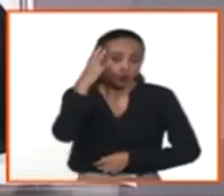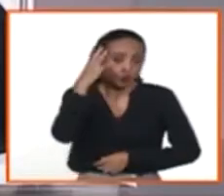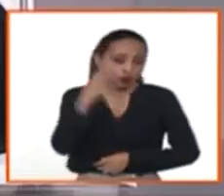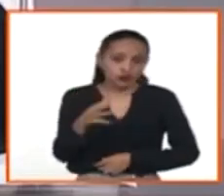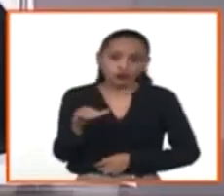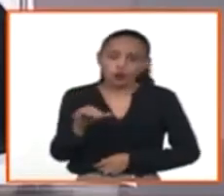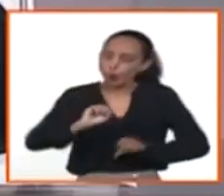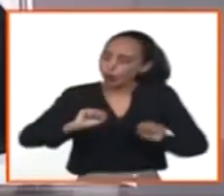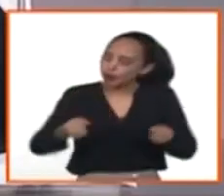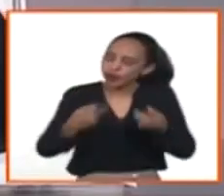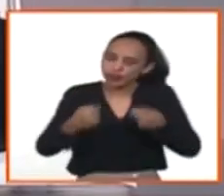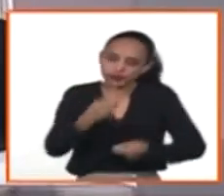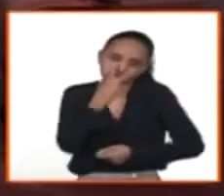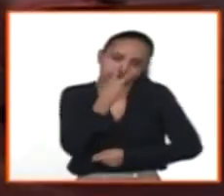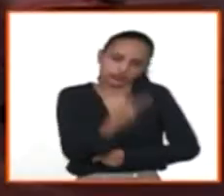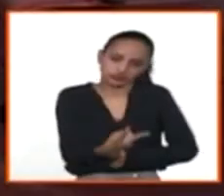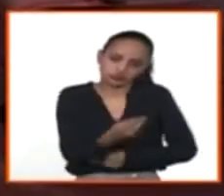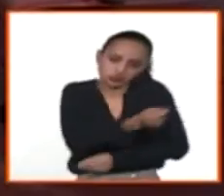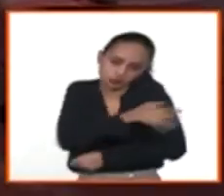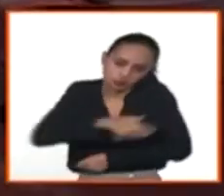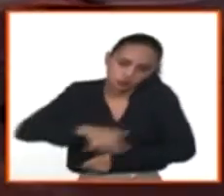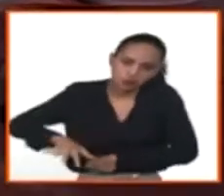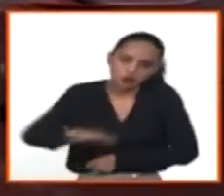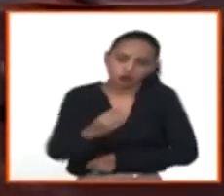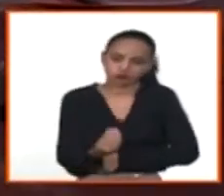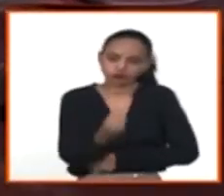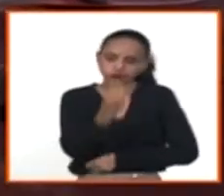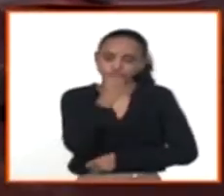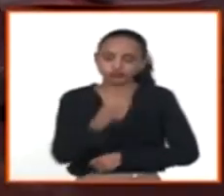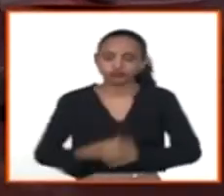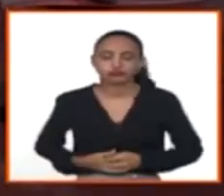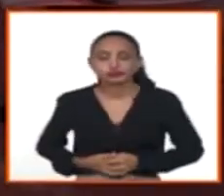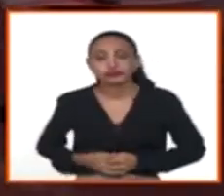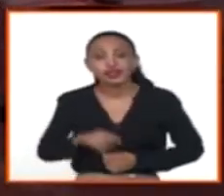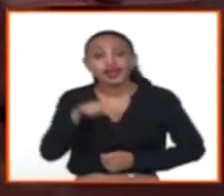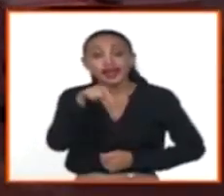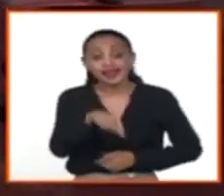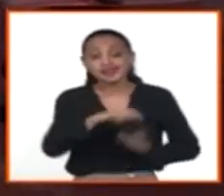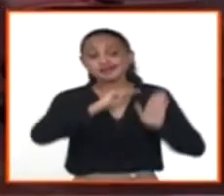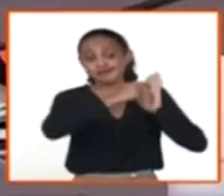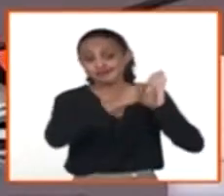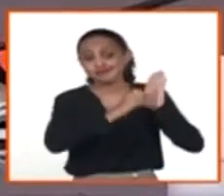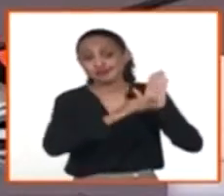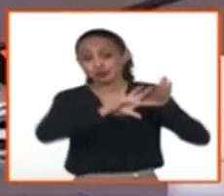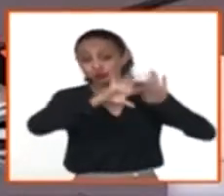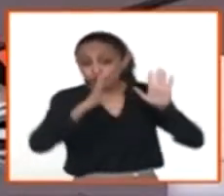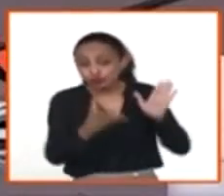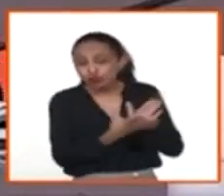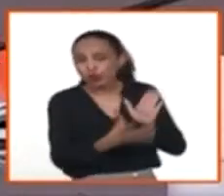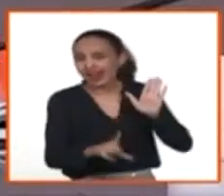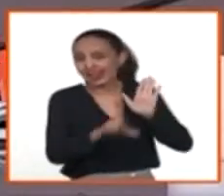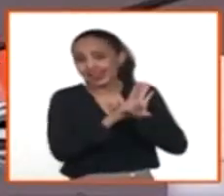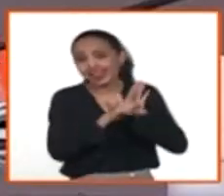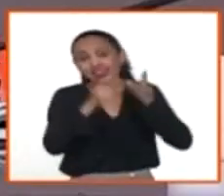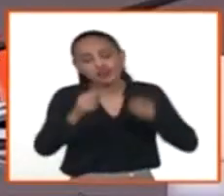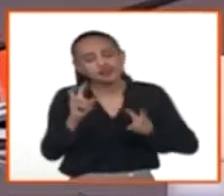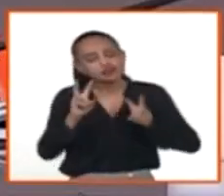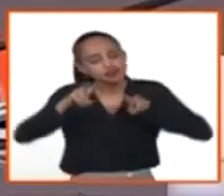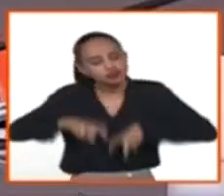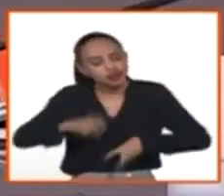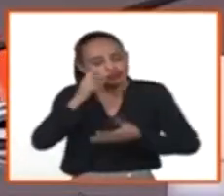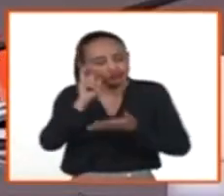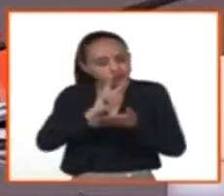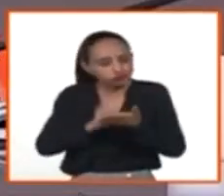garantizar. Bueno, ahí está, por supuesto, los basamentos fundamentales de la ley. Hay que leérsela, hay que